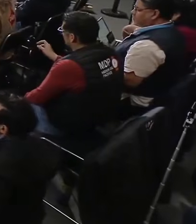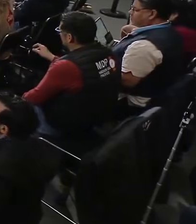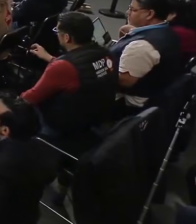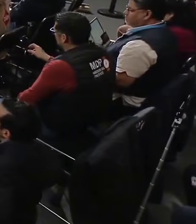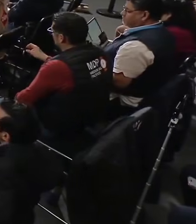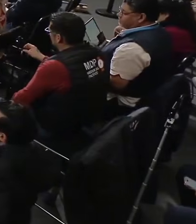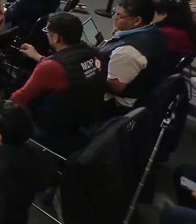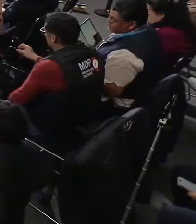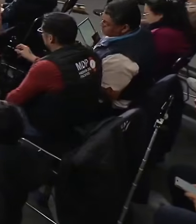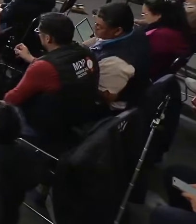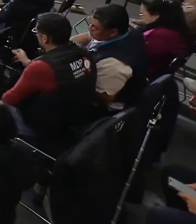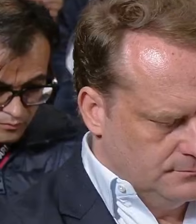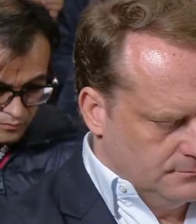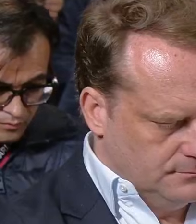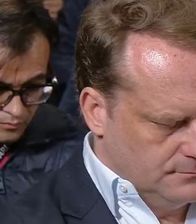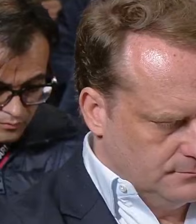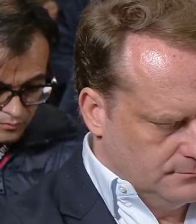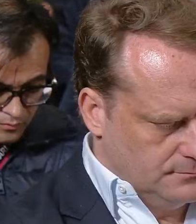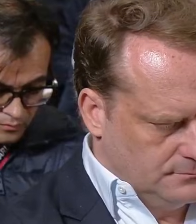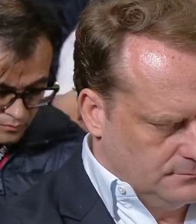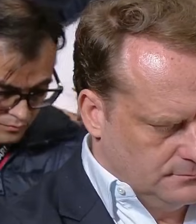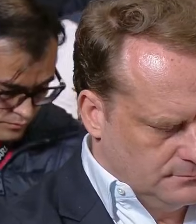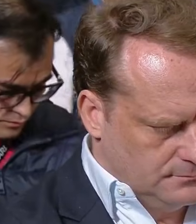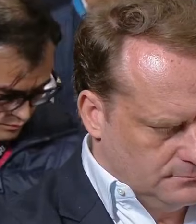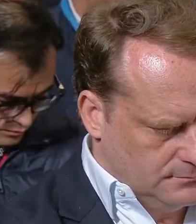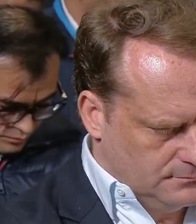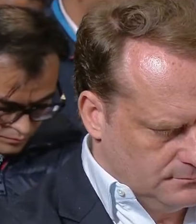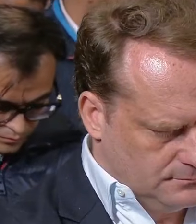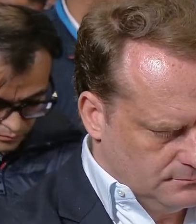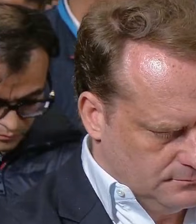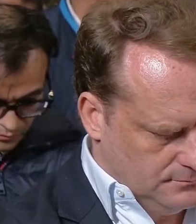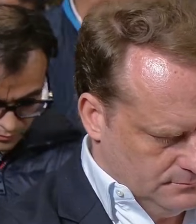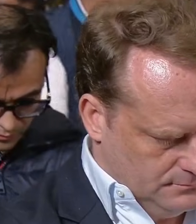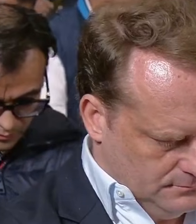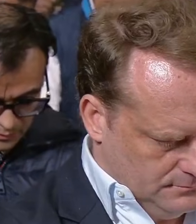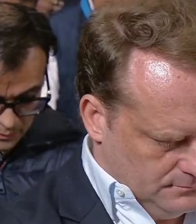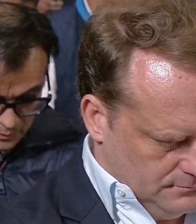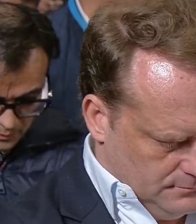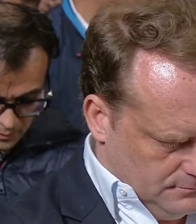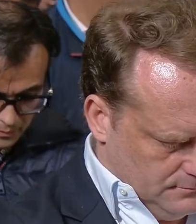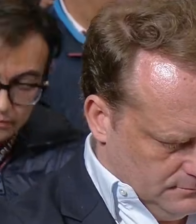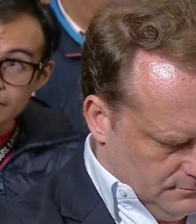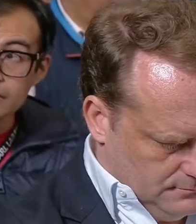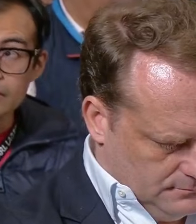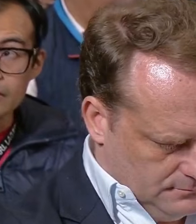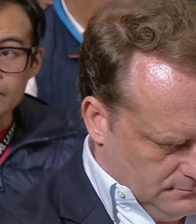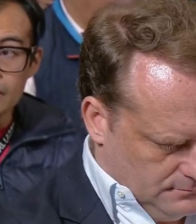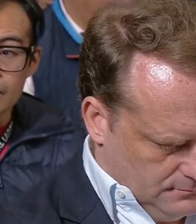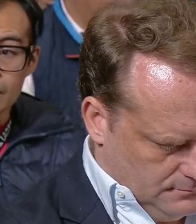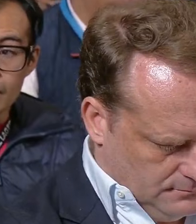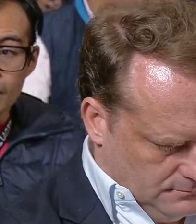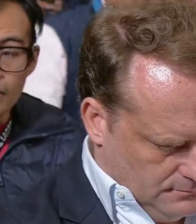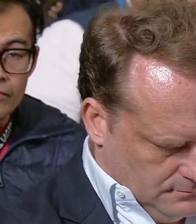es precisamente de que mucho de lo que se envía y que, bueno, agradecerían en todo caso es si les llegara directamente. Tienen la percepción de que no